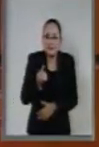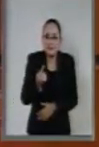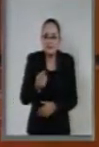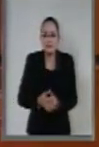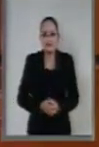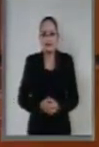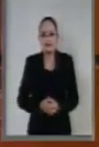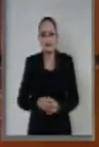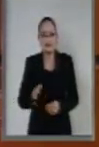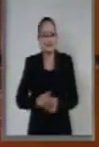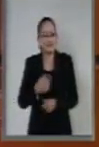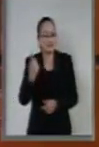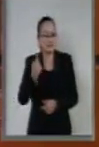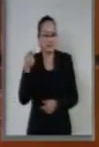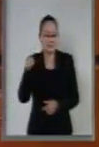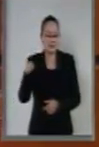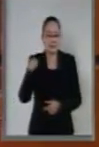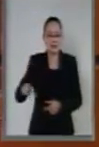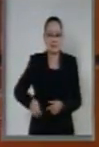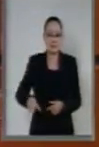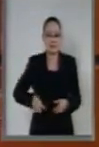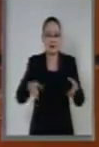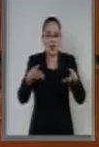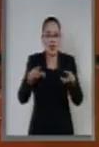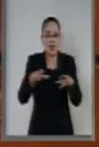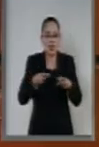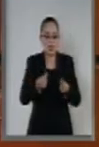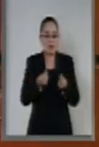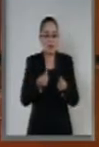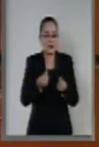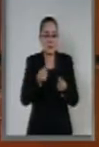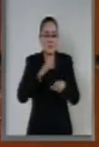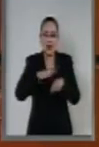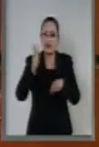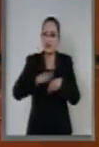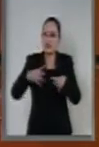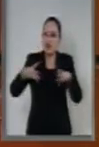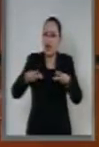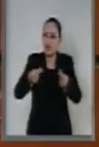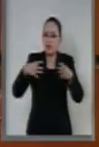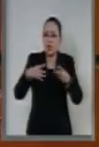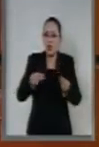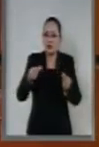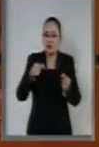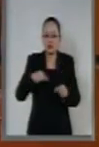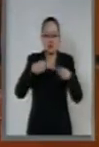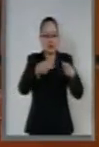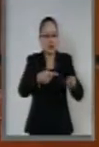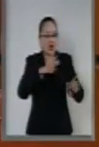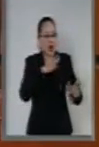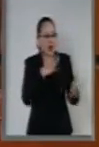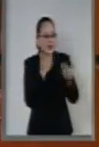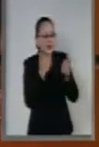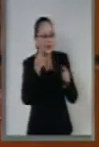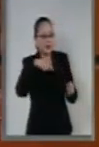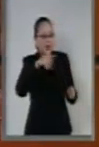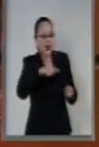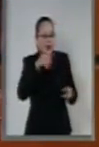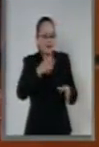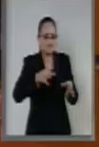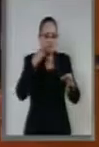porque el gasto del gobierno a pesar de que aumenta no tiene una incidencia en la calidad de los servicios